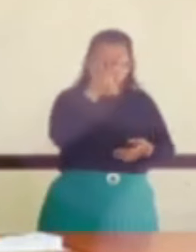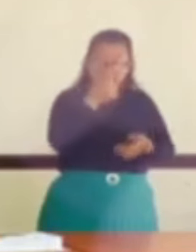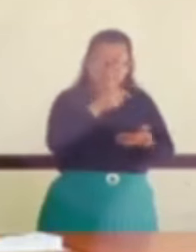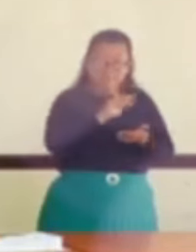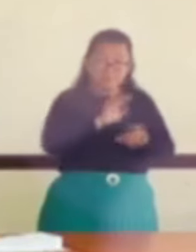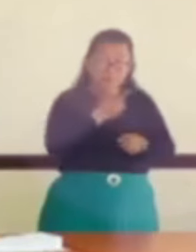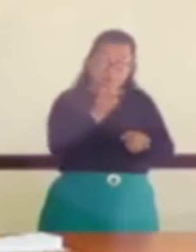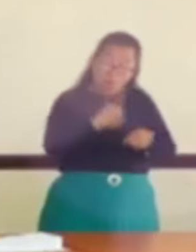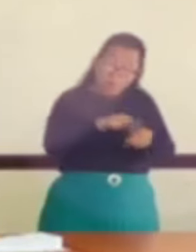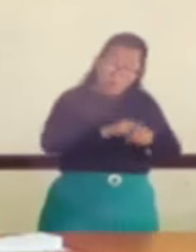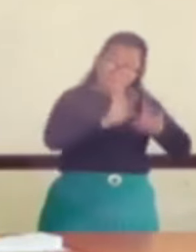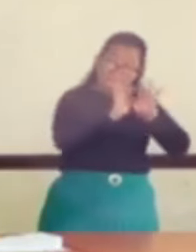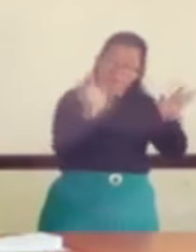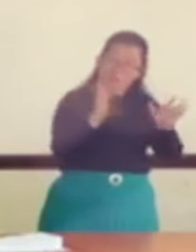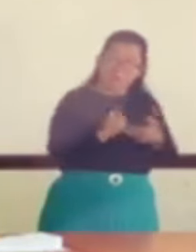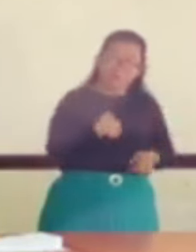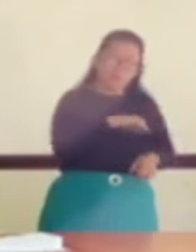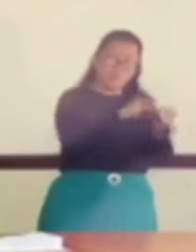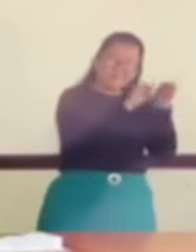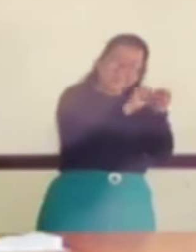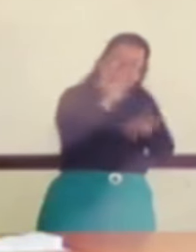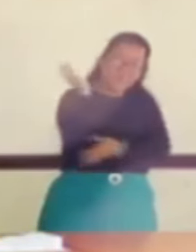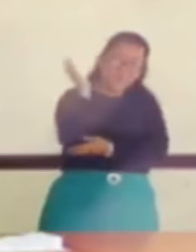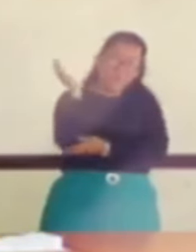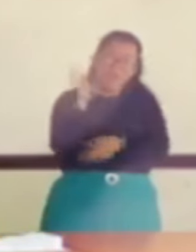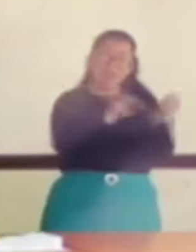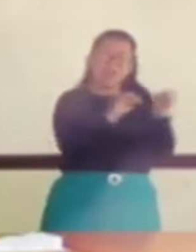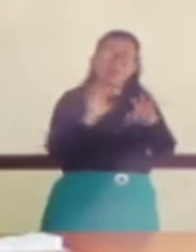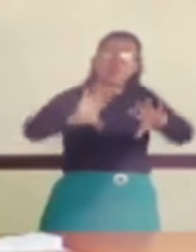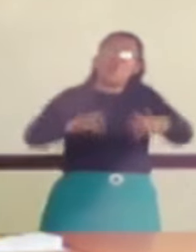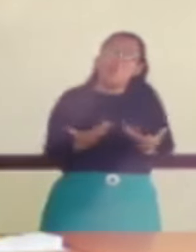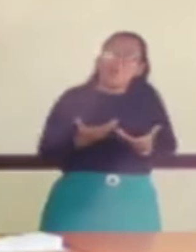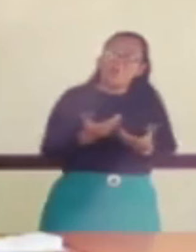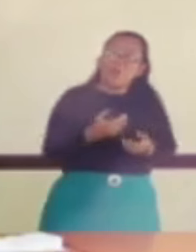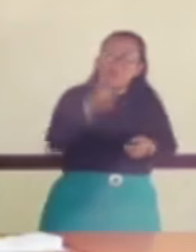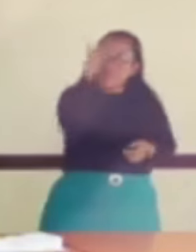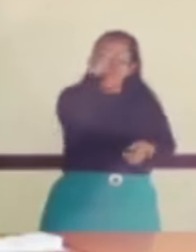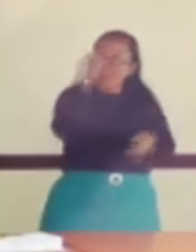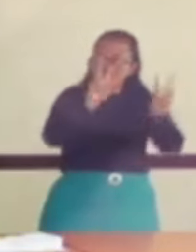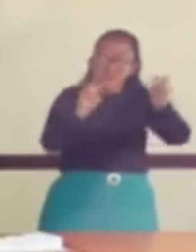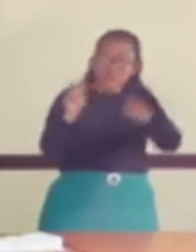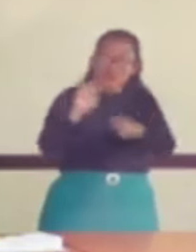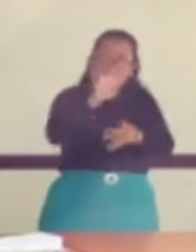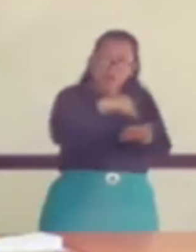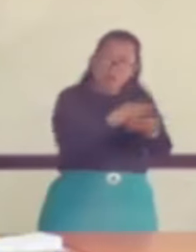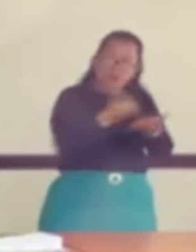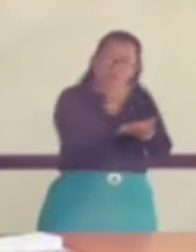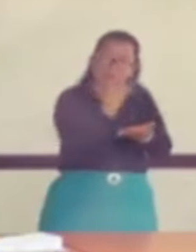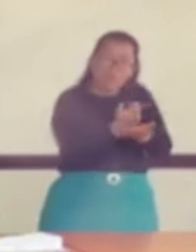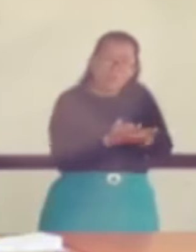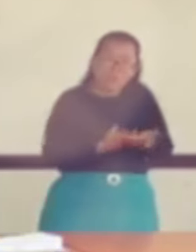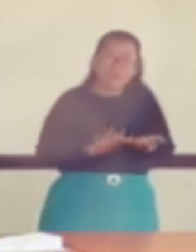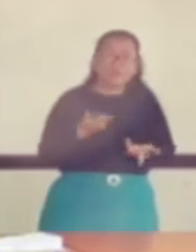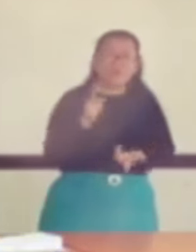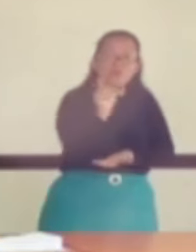girando instrucciones de capacitación para todos los directores de cómo manejar los inventarios y las bodegas para que no sucedan este tipo